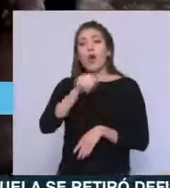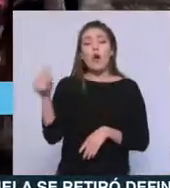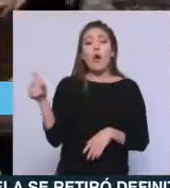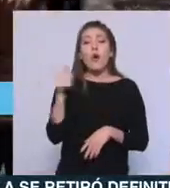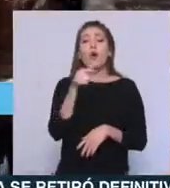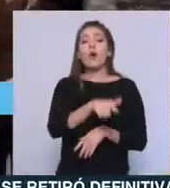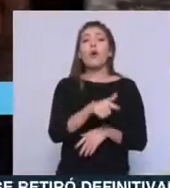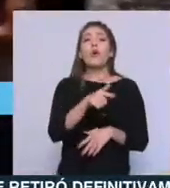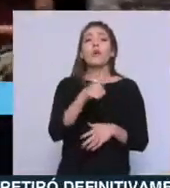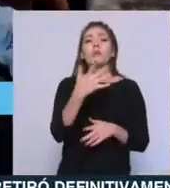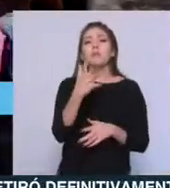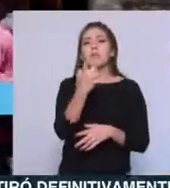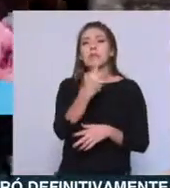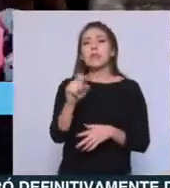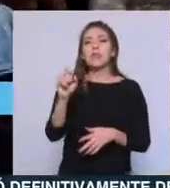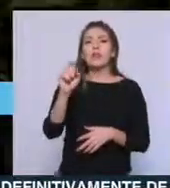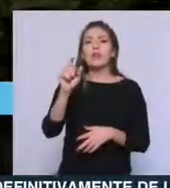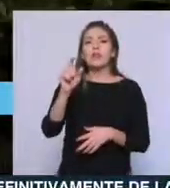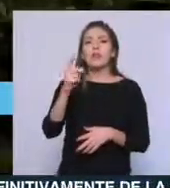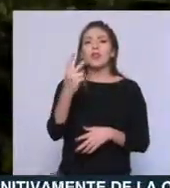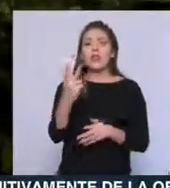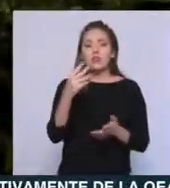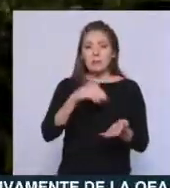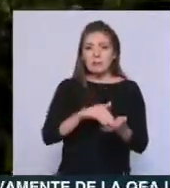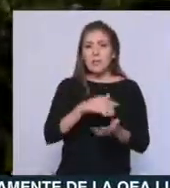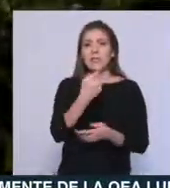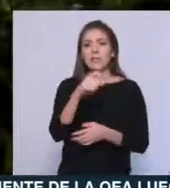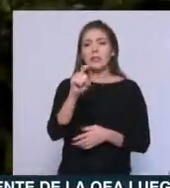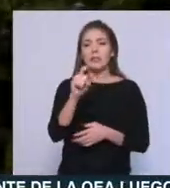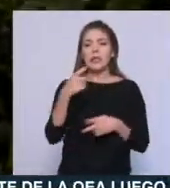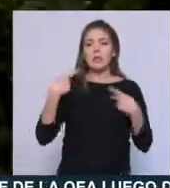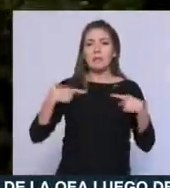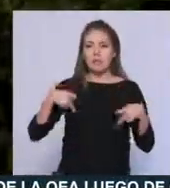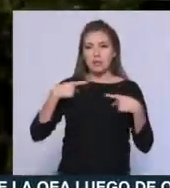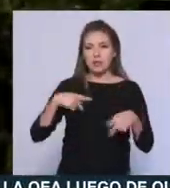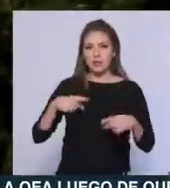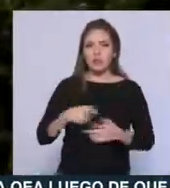102.120 personas. Alberto Álvarez Santana, 21 Noticias.